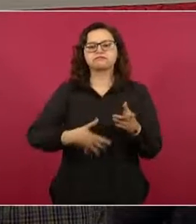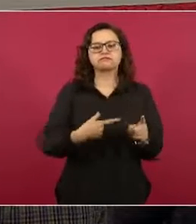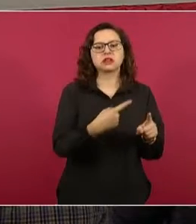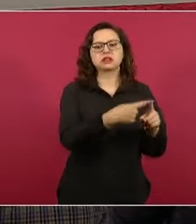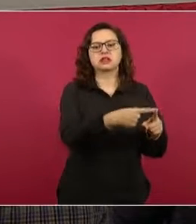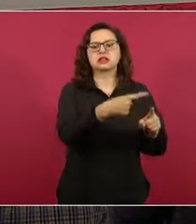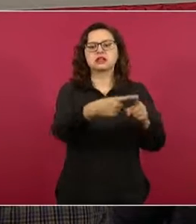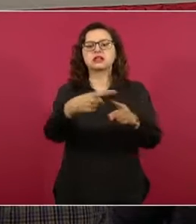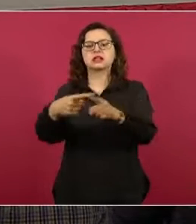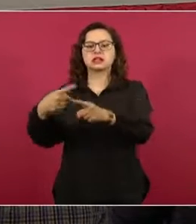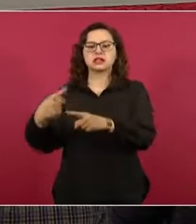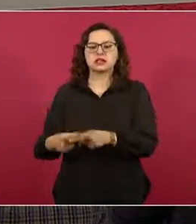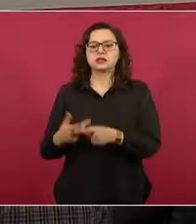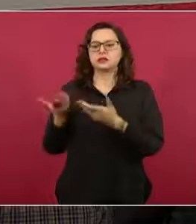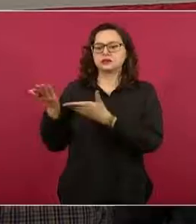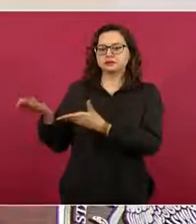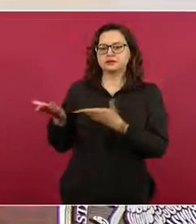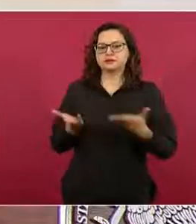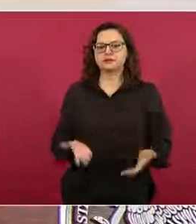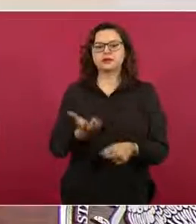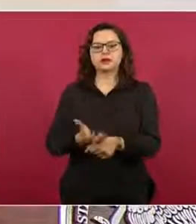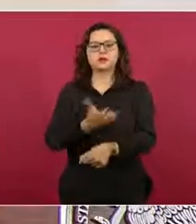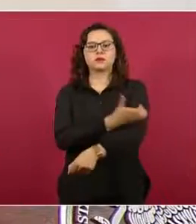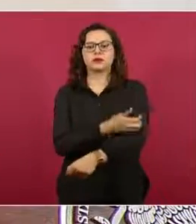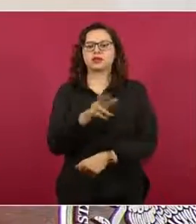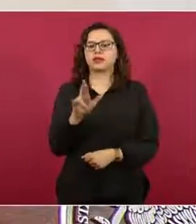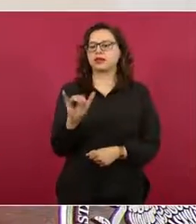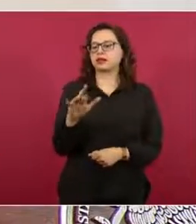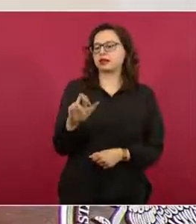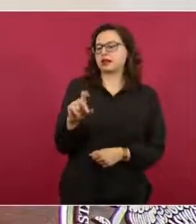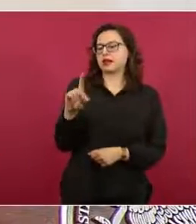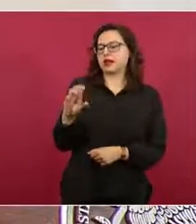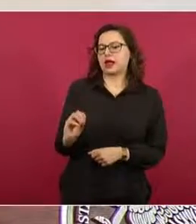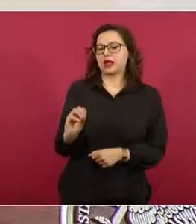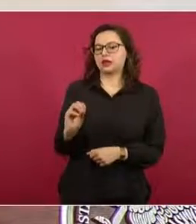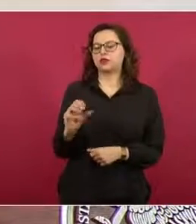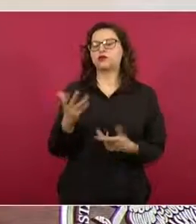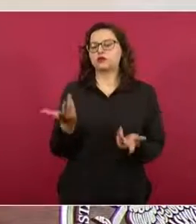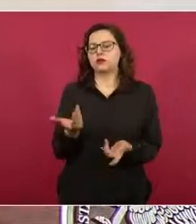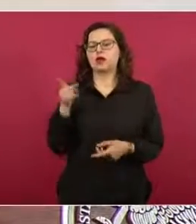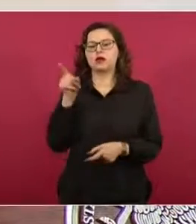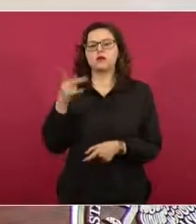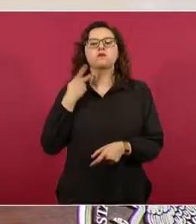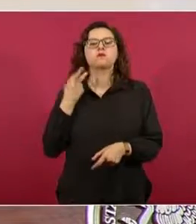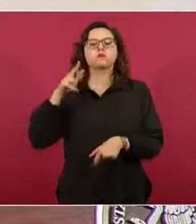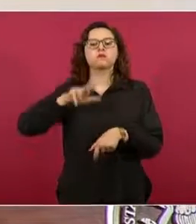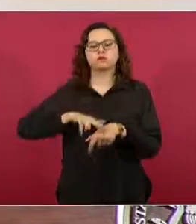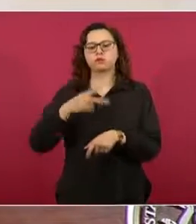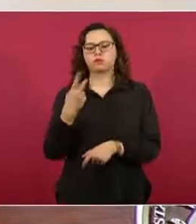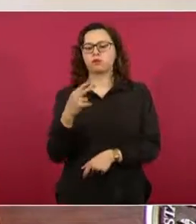Sheffield, procurador del consumidor, nos va a informar y